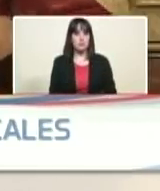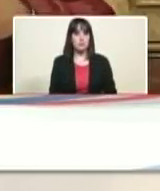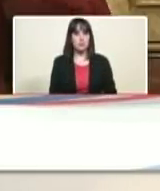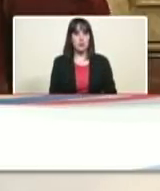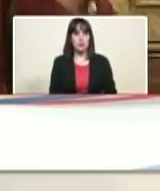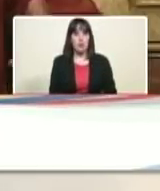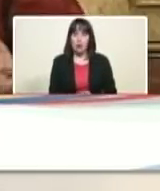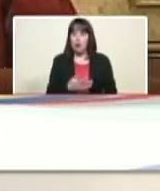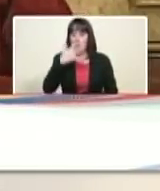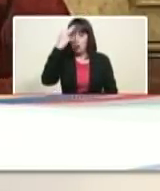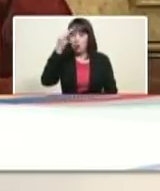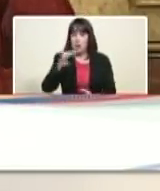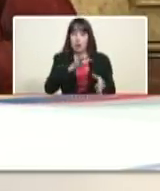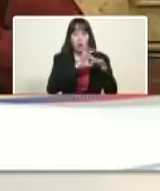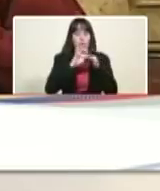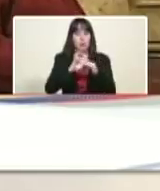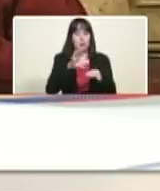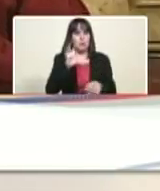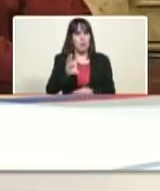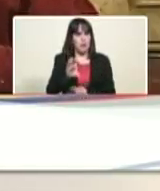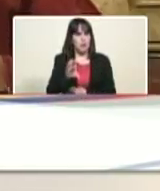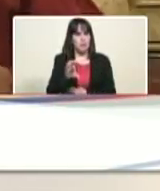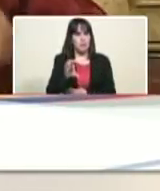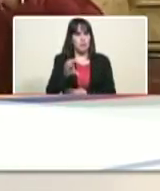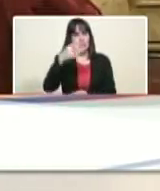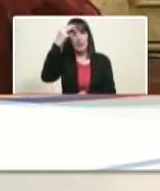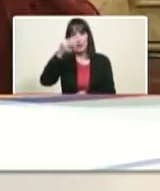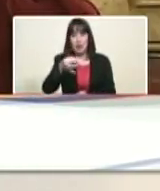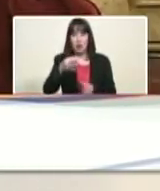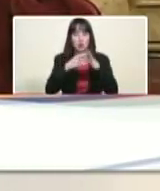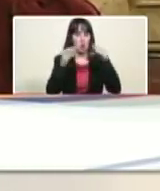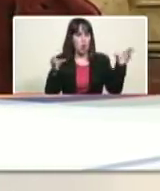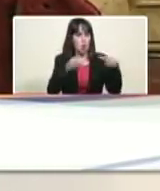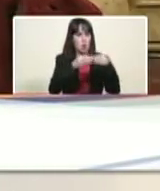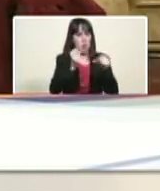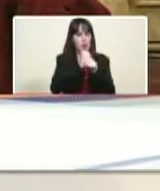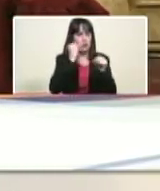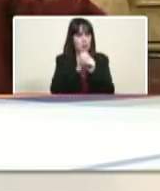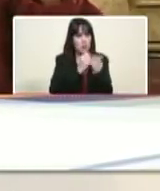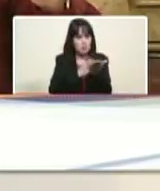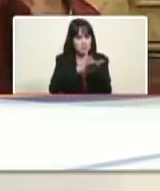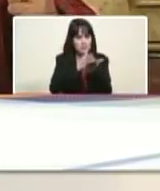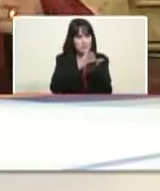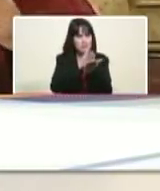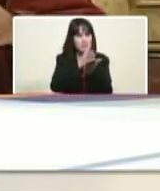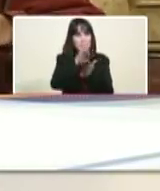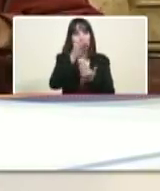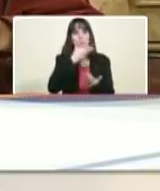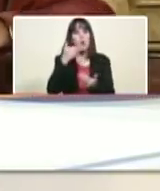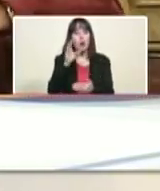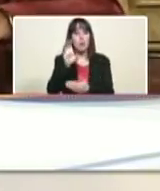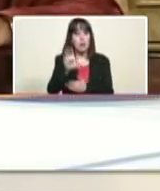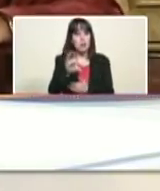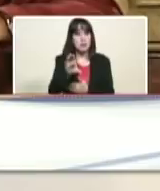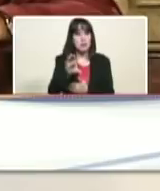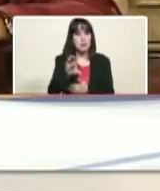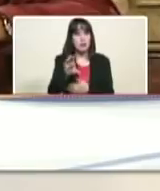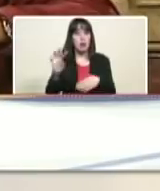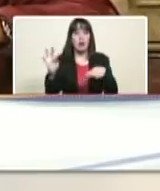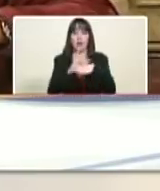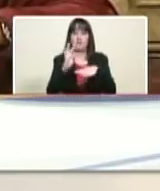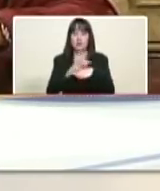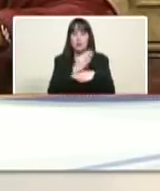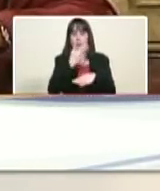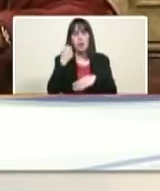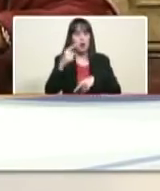Y creo en la unión del país. Y creo que la clase obrera debe conducir, y es la única clase que puede conducir el país en función de los beneficios